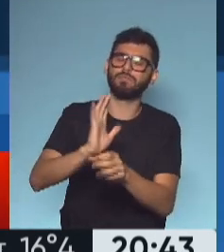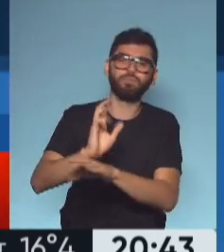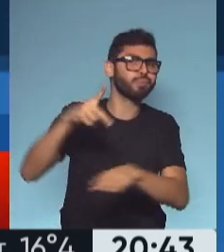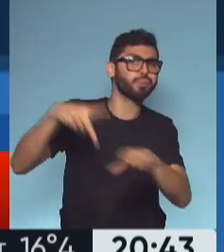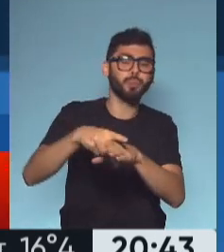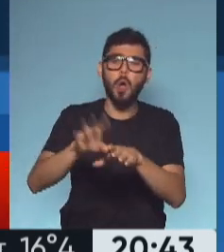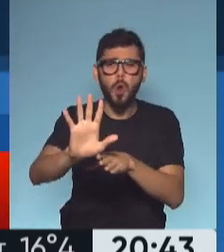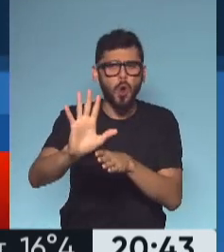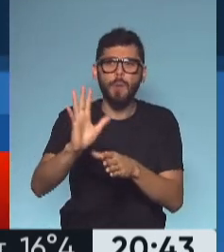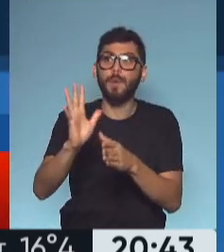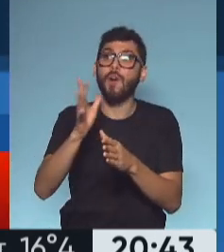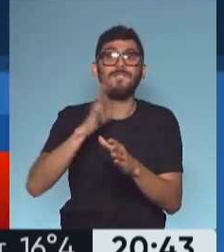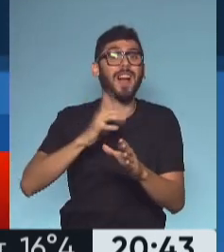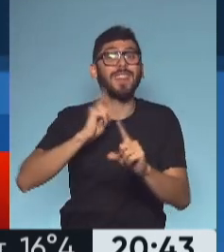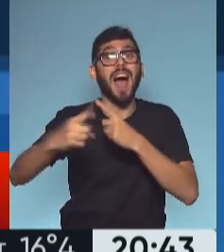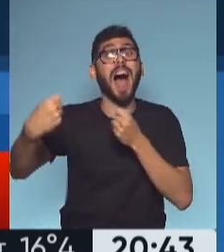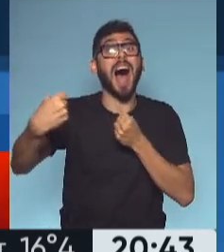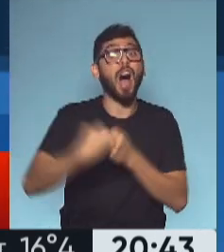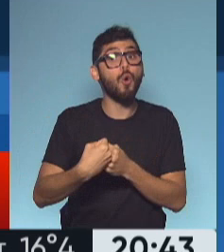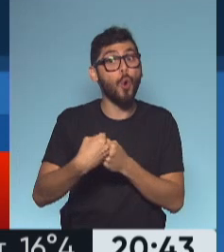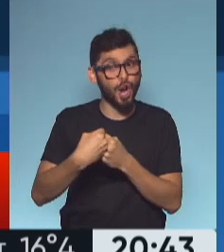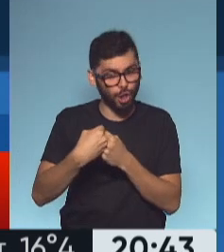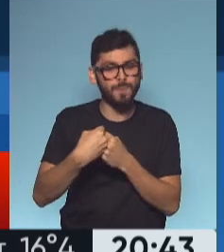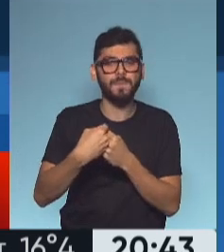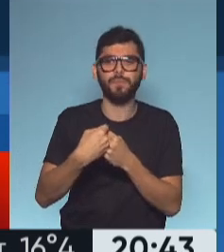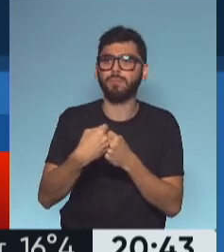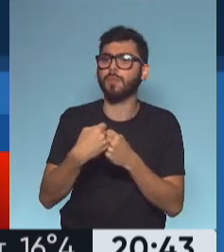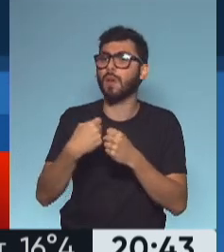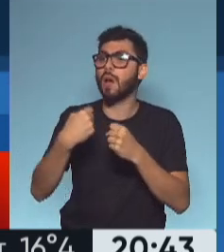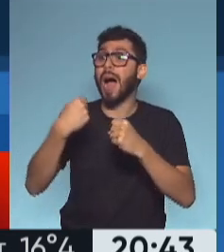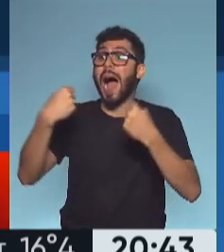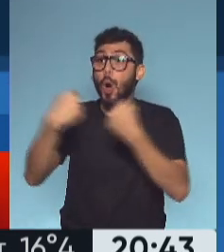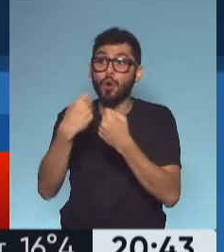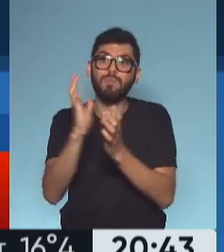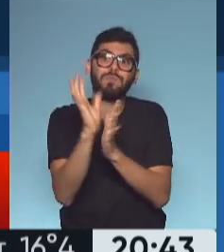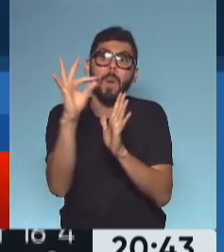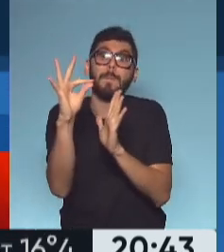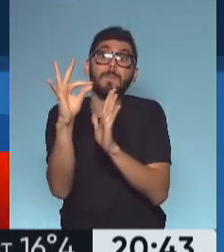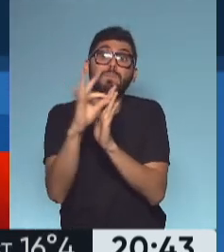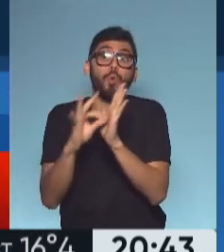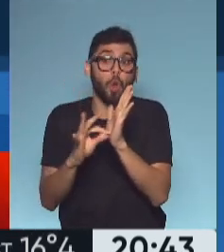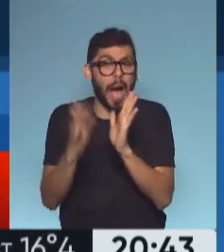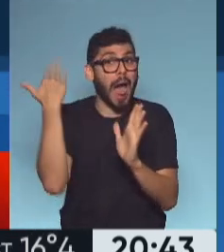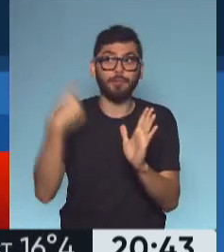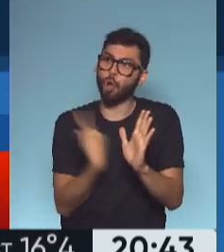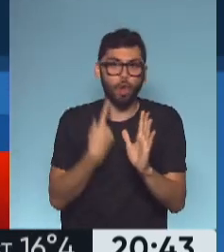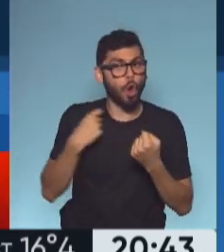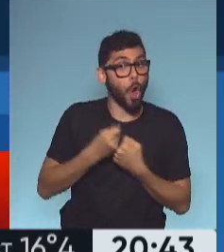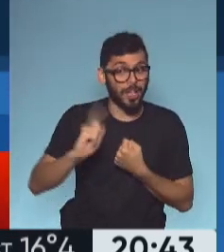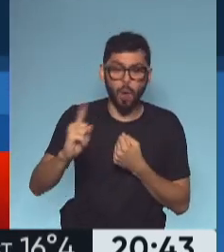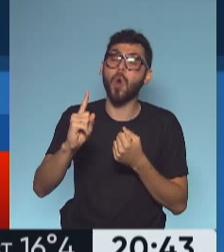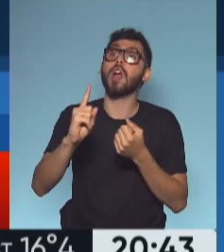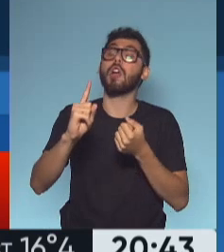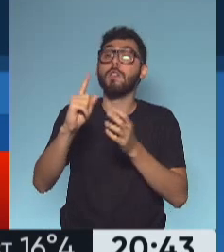tiene que haber acuerdo entre las partes, y eso significa no solamente ponerse de acuerdo en las cláusulas que en su momento no estábamos de acuerdo, sino